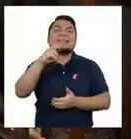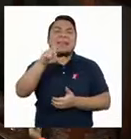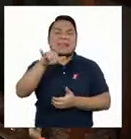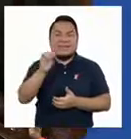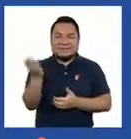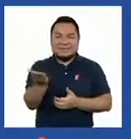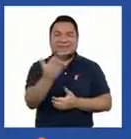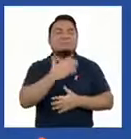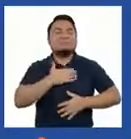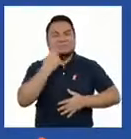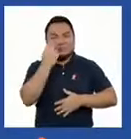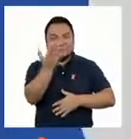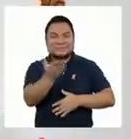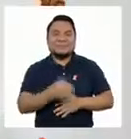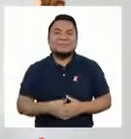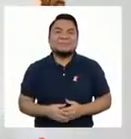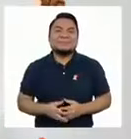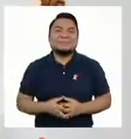Poma. Disfrútenla.